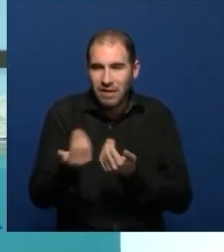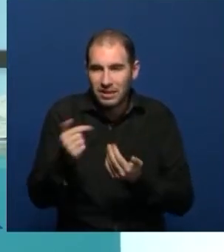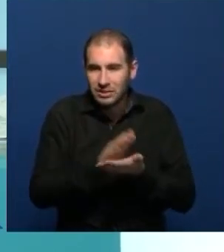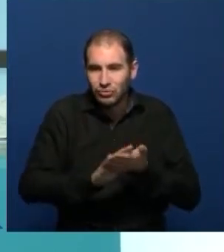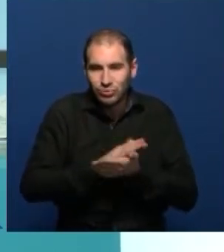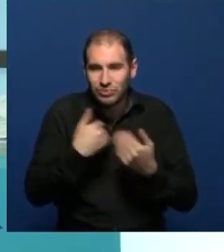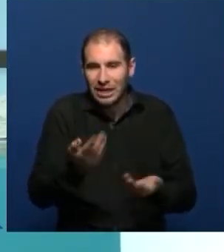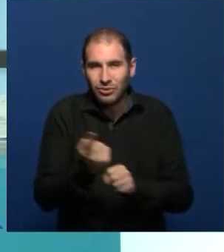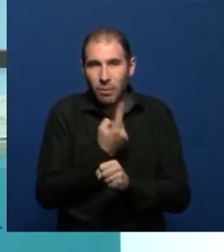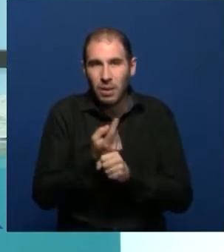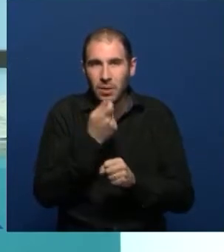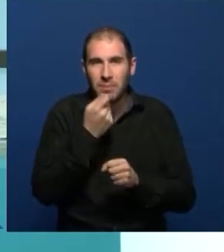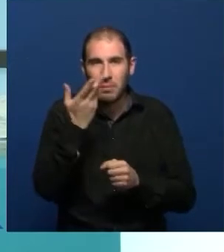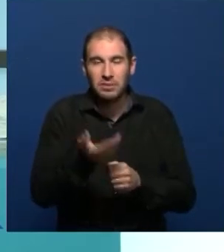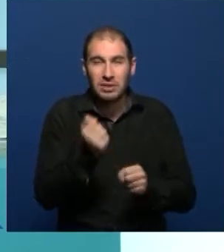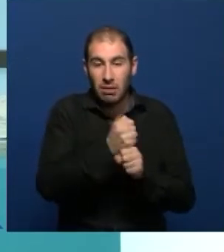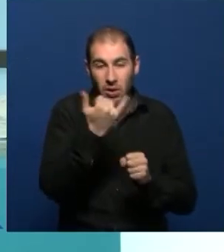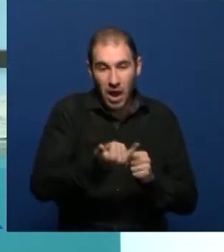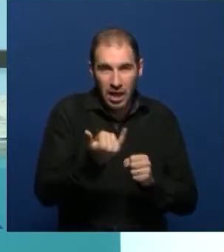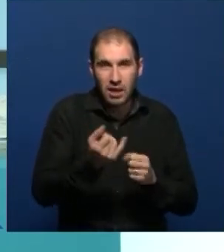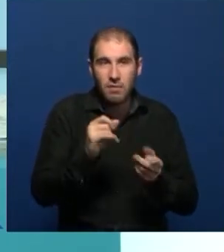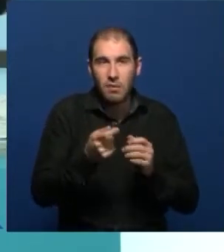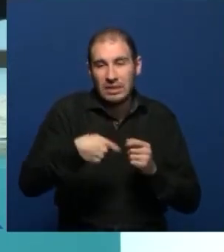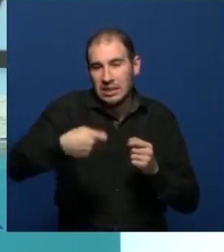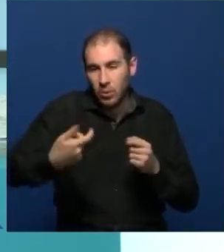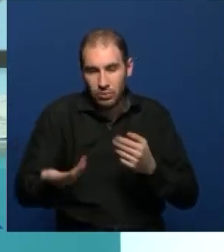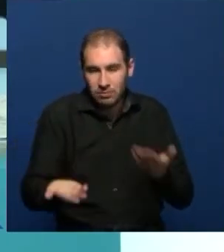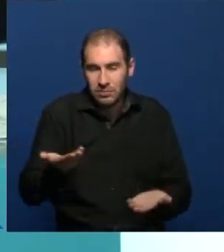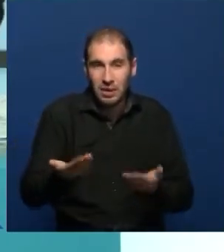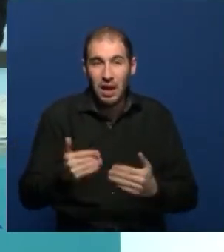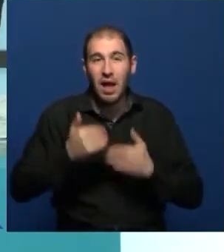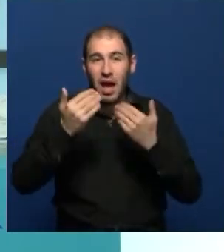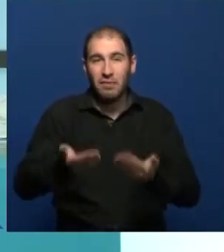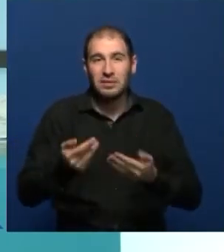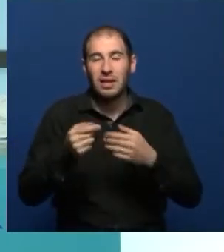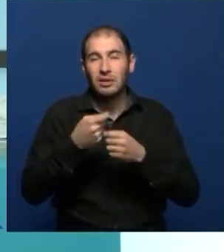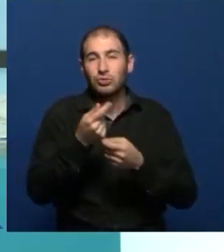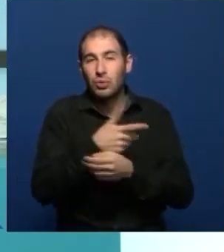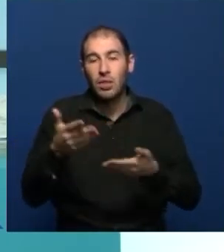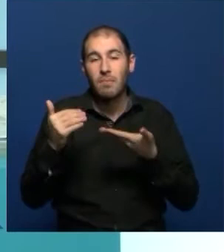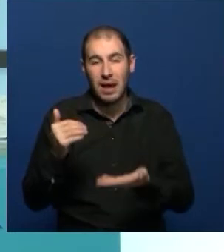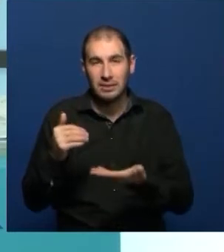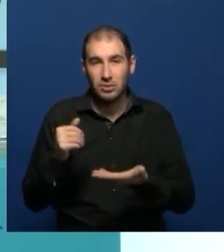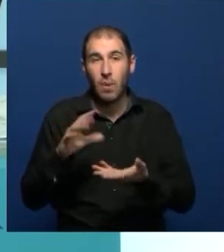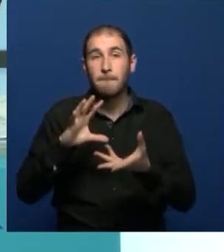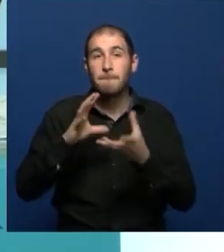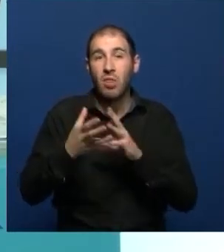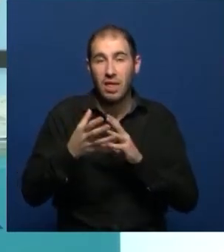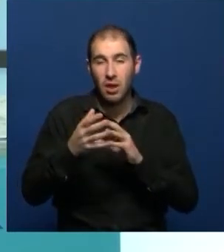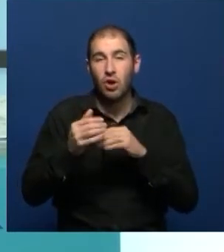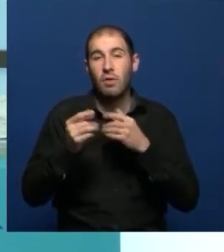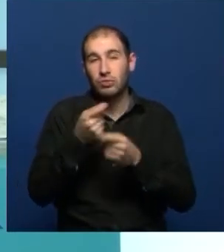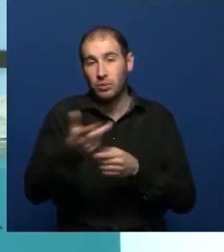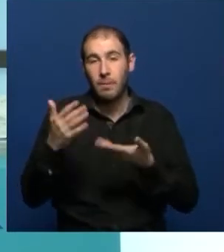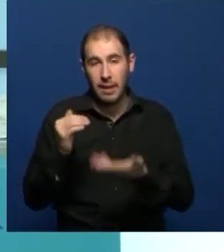una persona está empleada a través de un seguro. Entonces se avanza en una renta básica. Ese modelo de renta